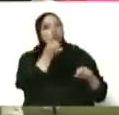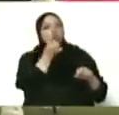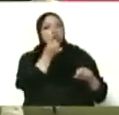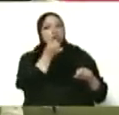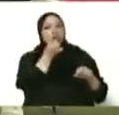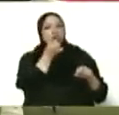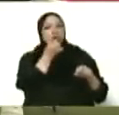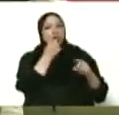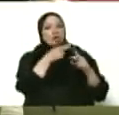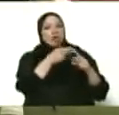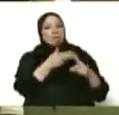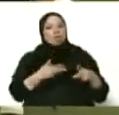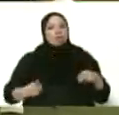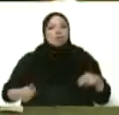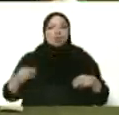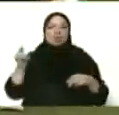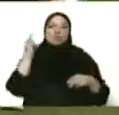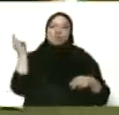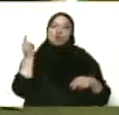de Bolivia,